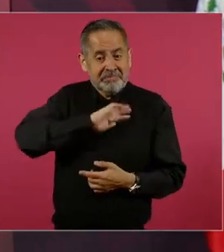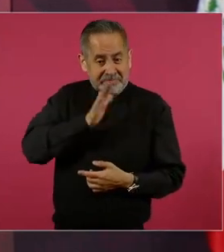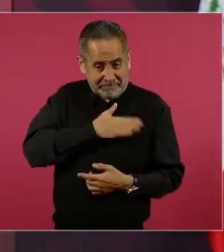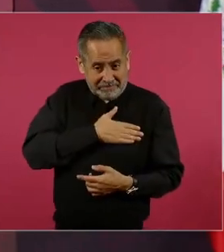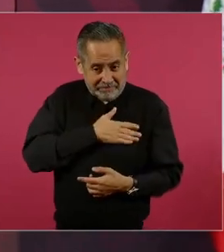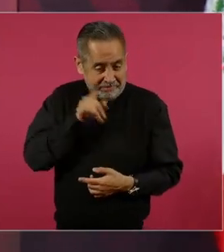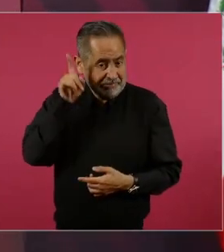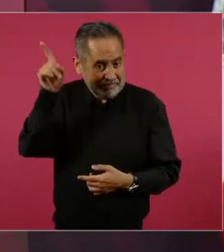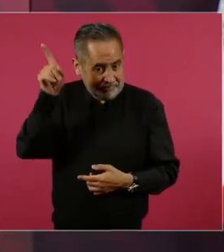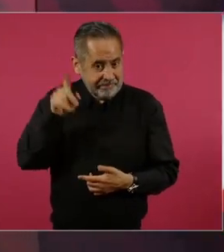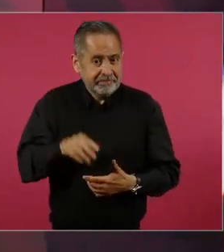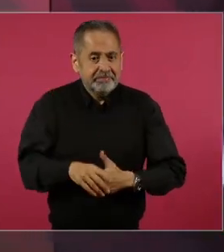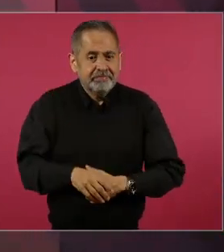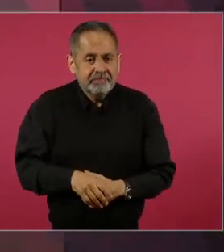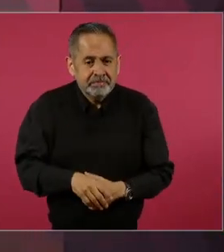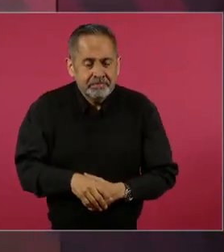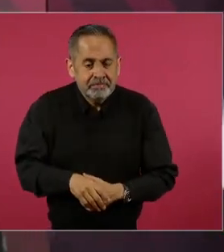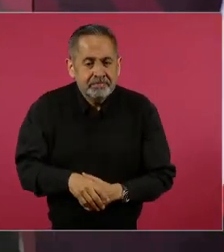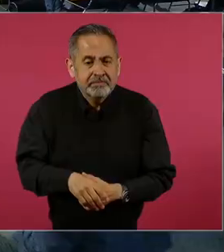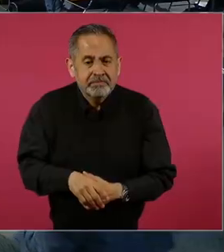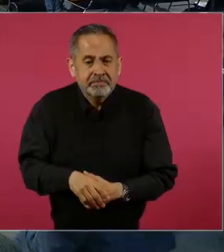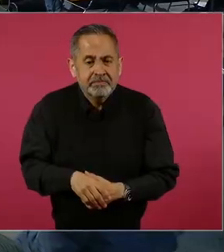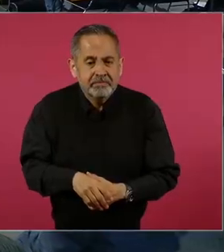aún a los